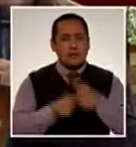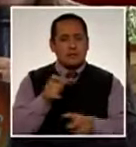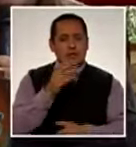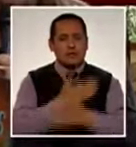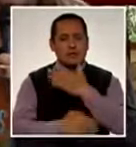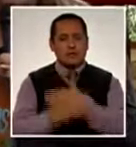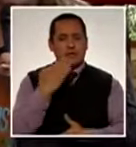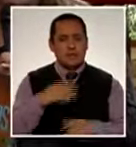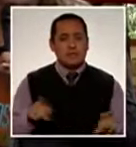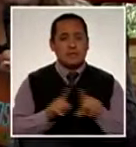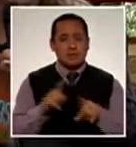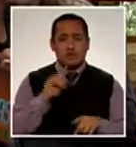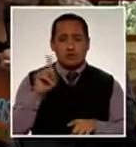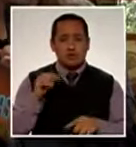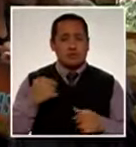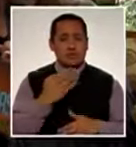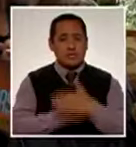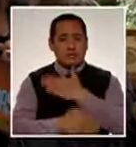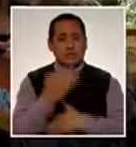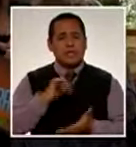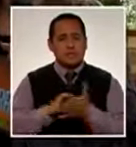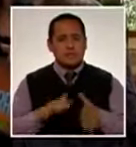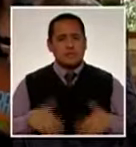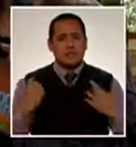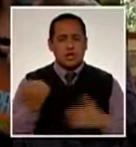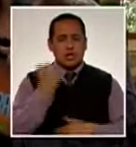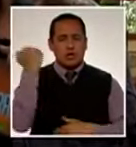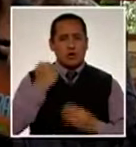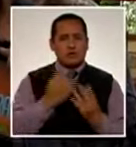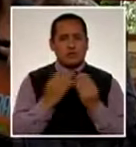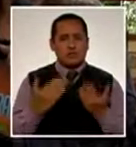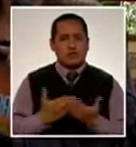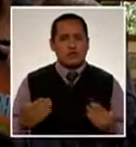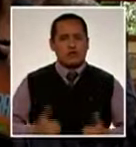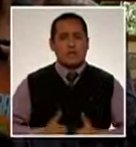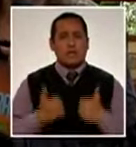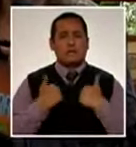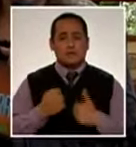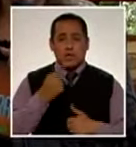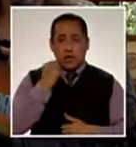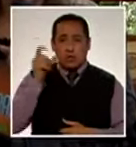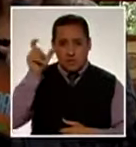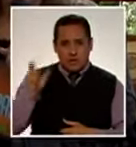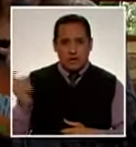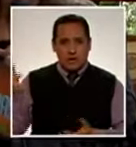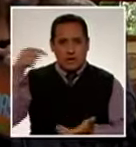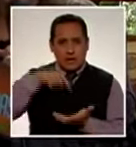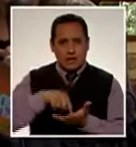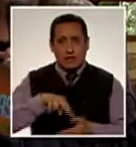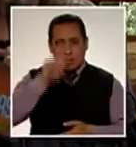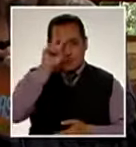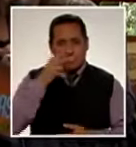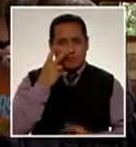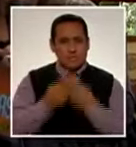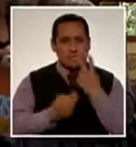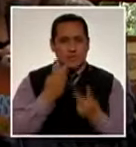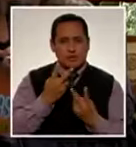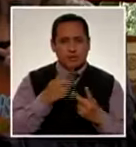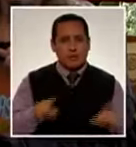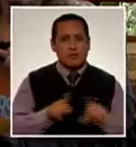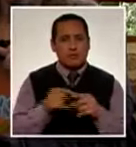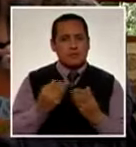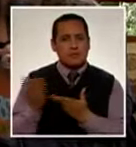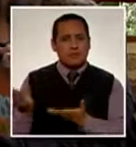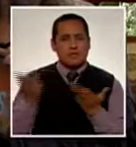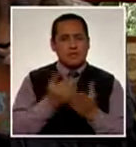demostrar a las personas con discapacidad y sin discapacidad que se puede lograr muchísimo en la vida. Él está en Perú, está visitando nuestro